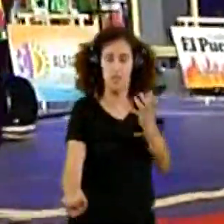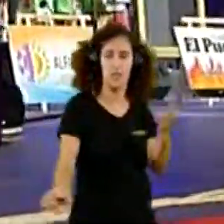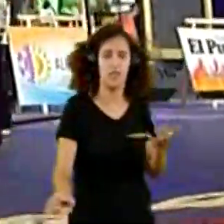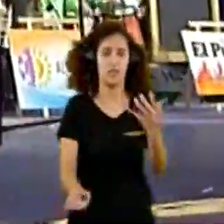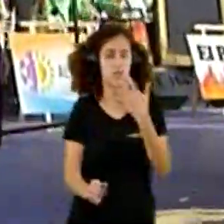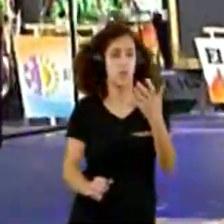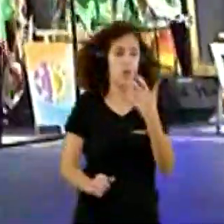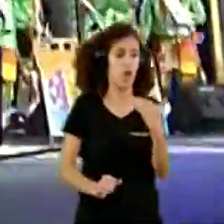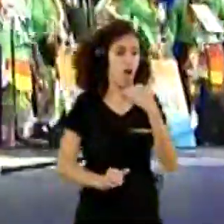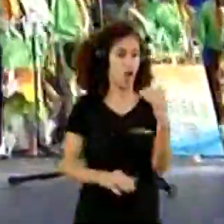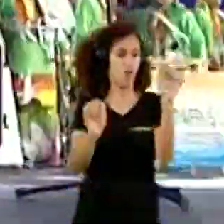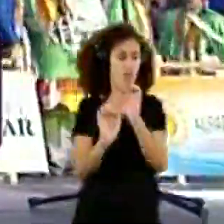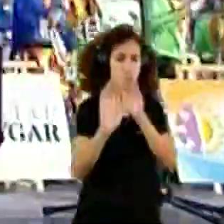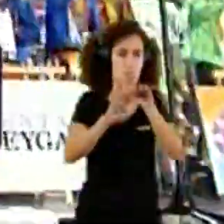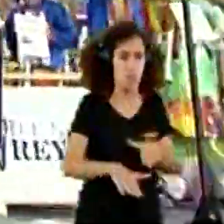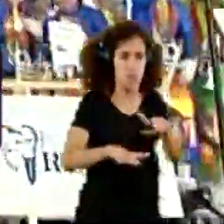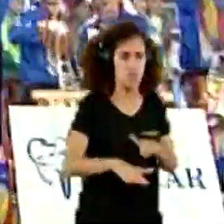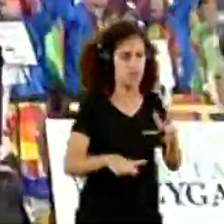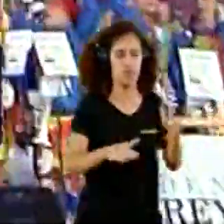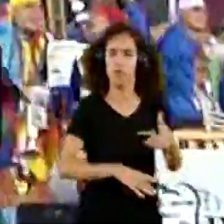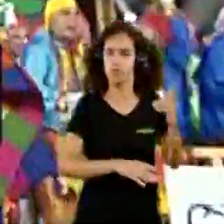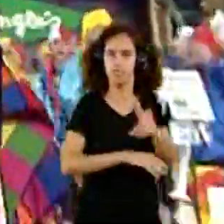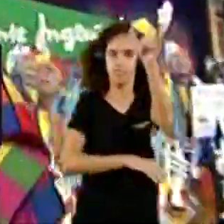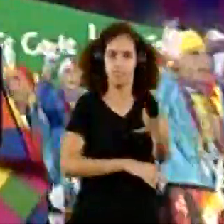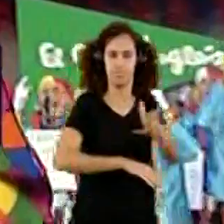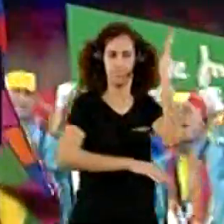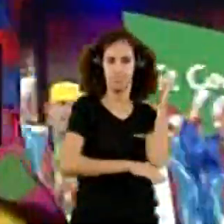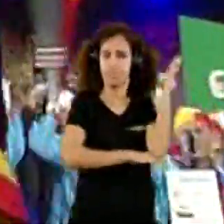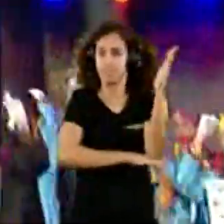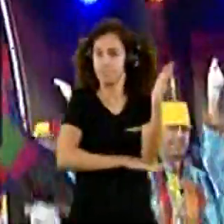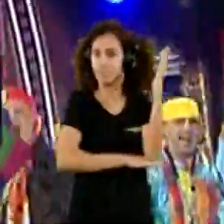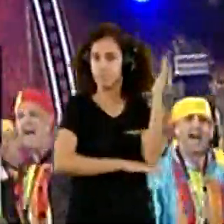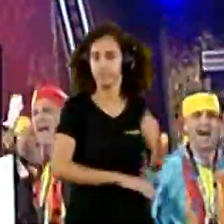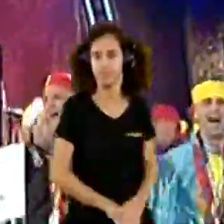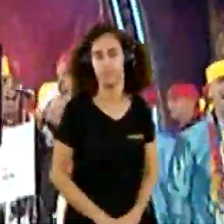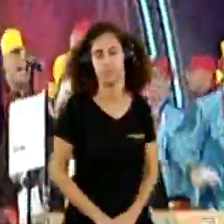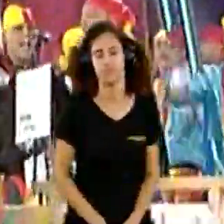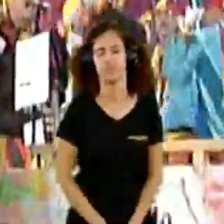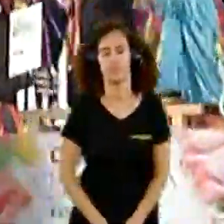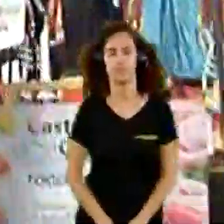a su favor hay que romperla, yo se la rompería, pero en la cabeza.